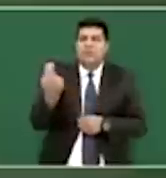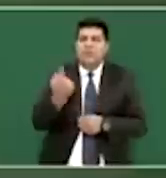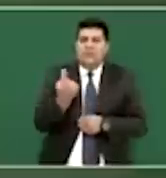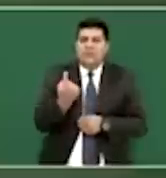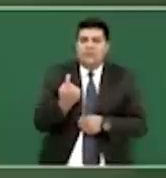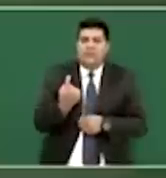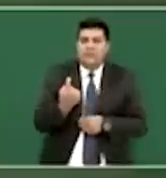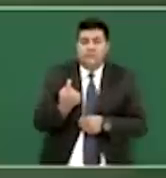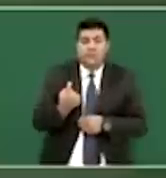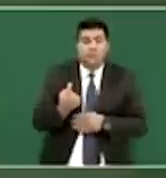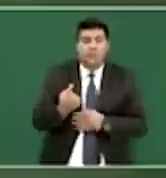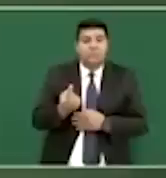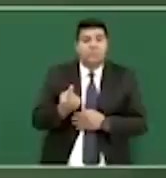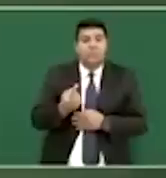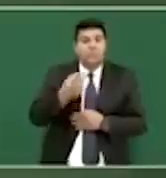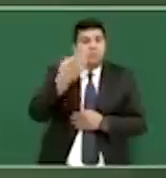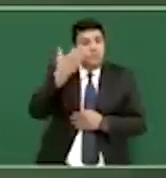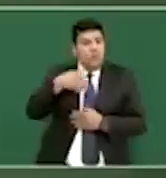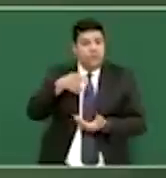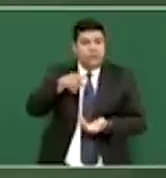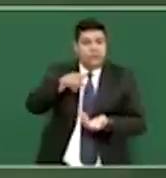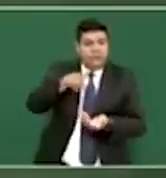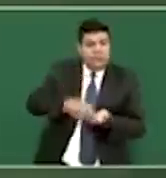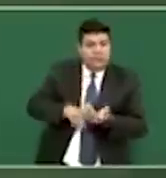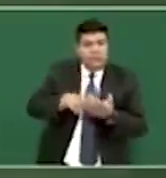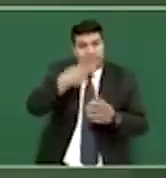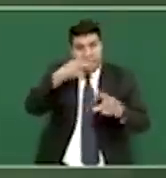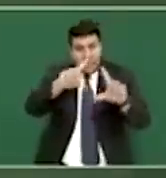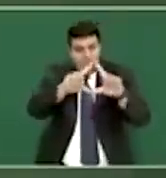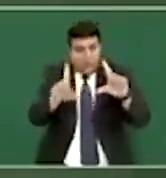garantizar la seguridad pública.